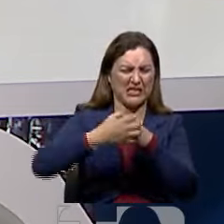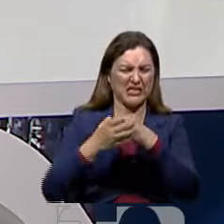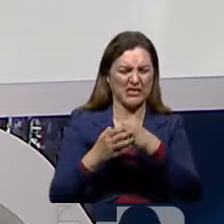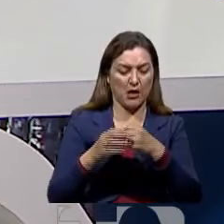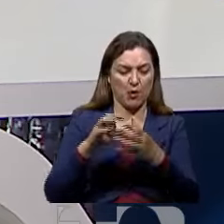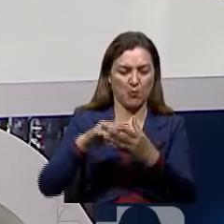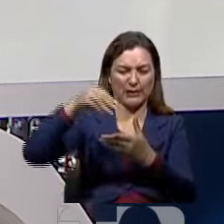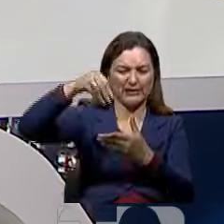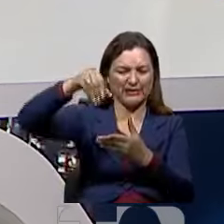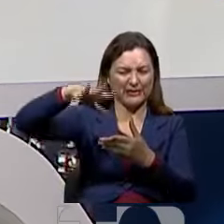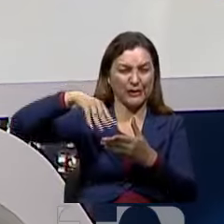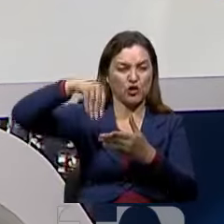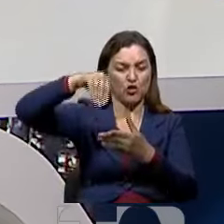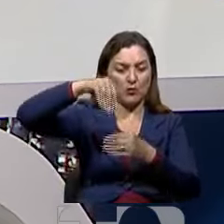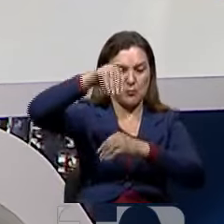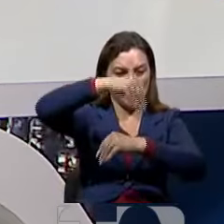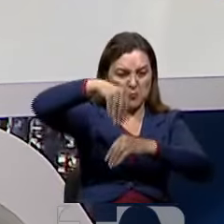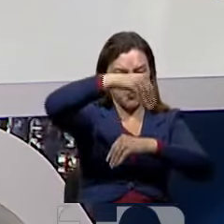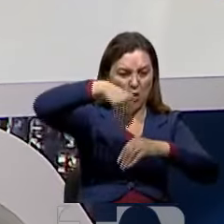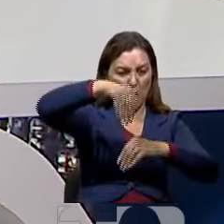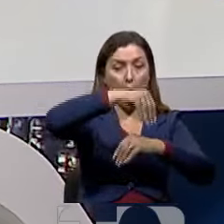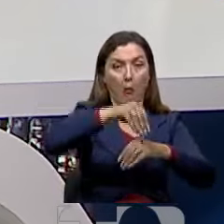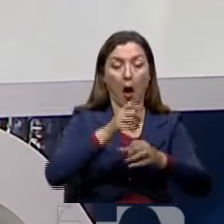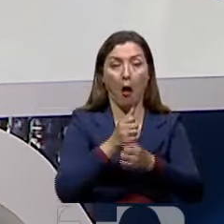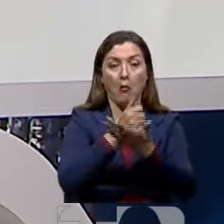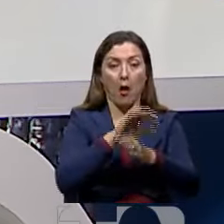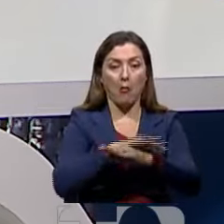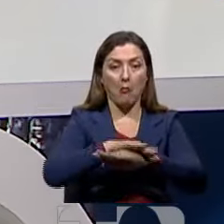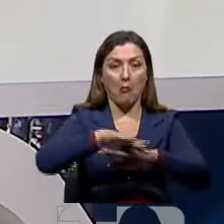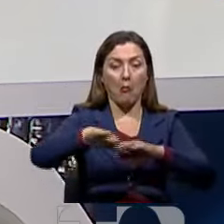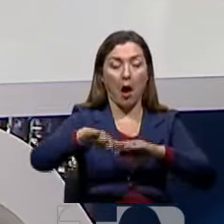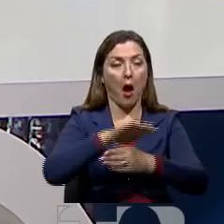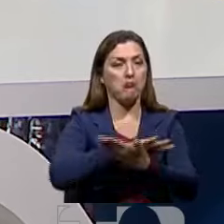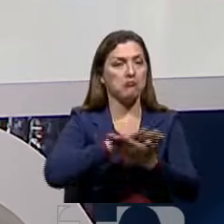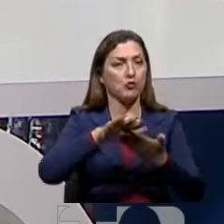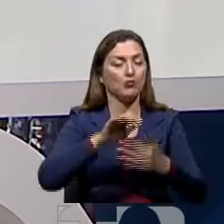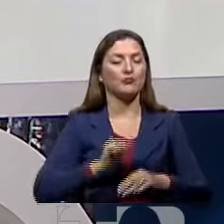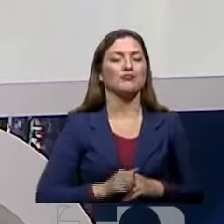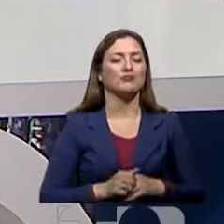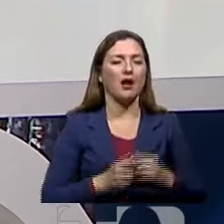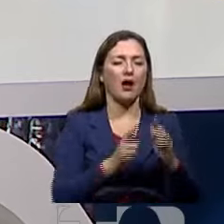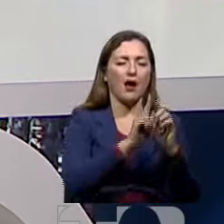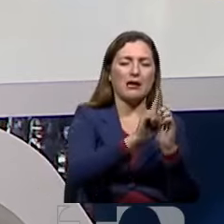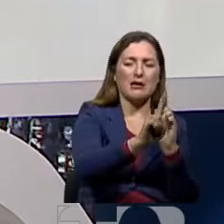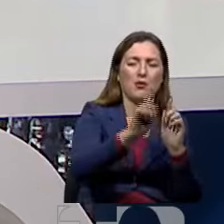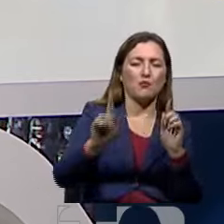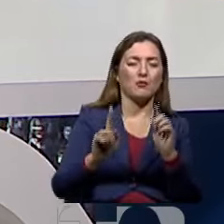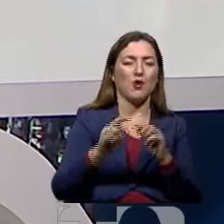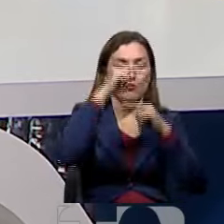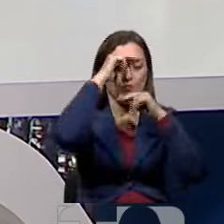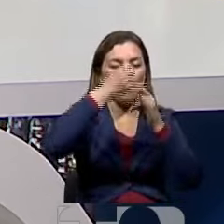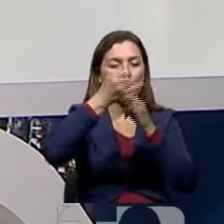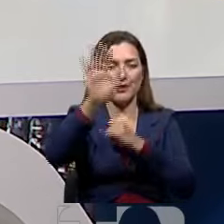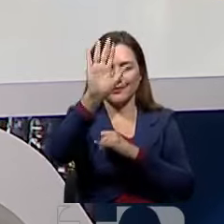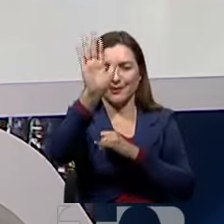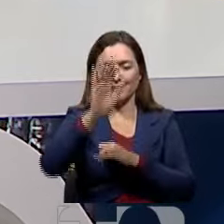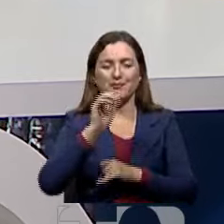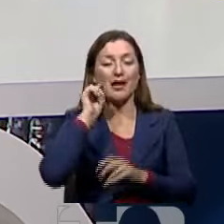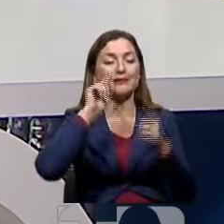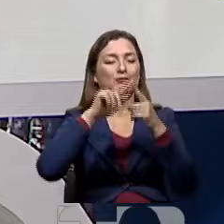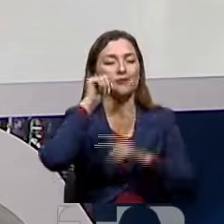plantaciones cacaoteras. En toda la provincia existen unas 10.500 hectáreas con el cultivo. Con esta nota nos despedimos. Nos